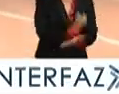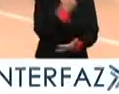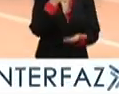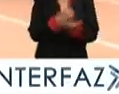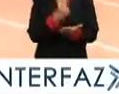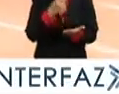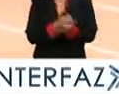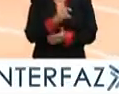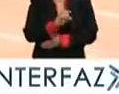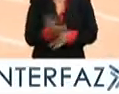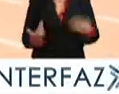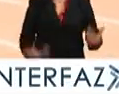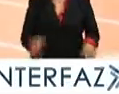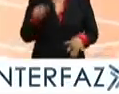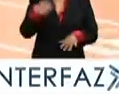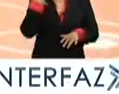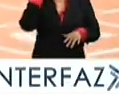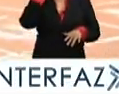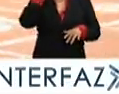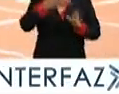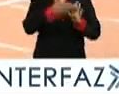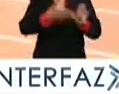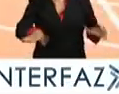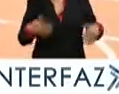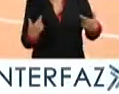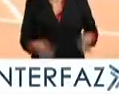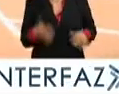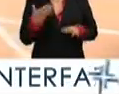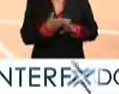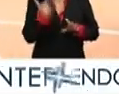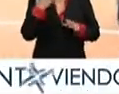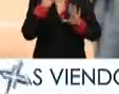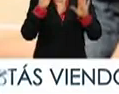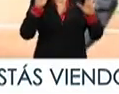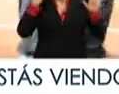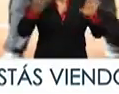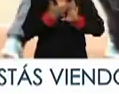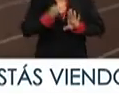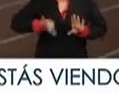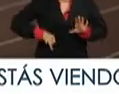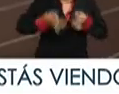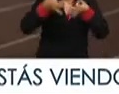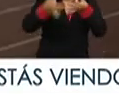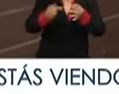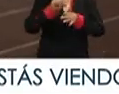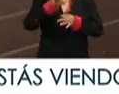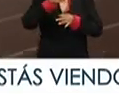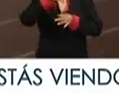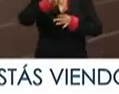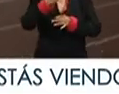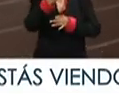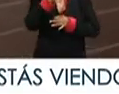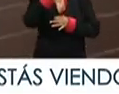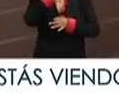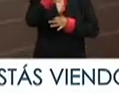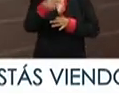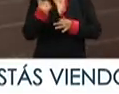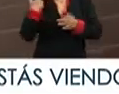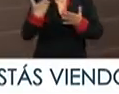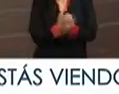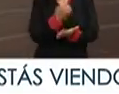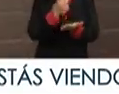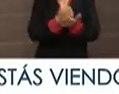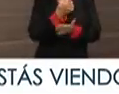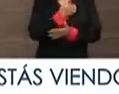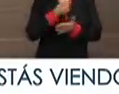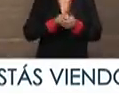metal de 24 quilates. Fue una jornada verdaderamente increíble, muy interesante. Susana Hernández consiguió también medalla de